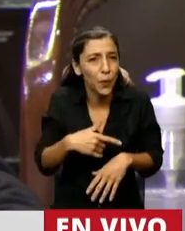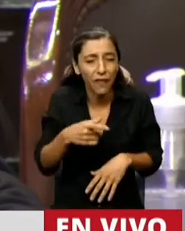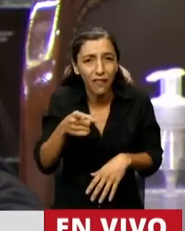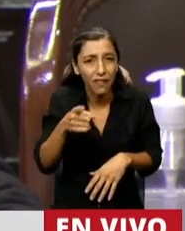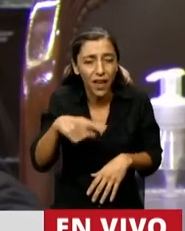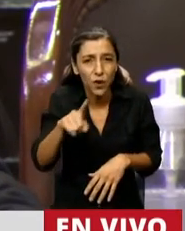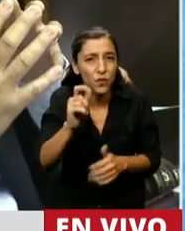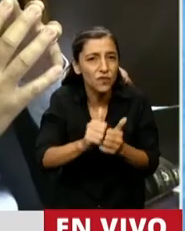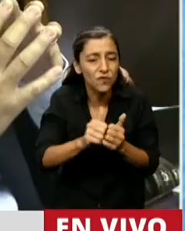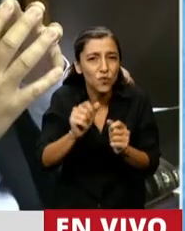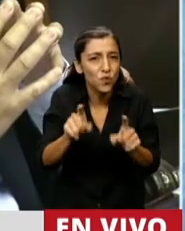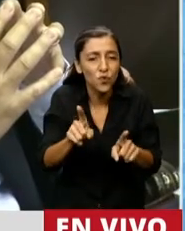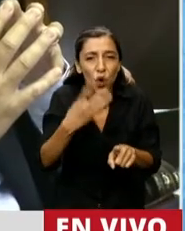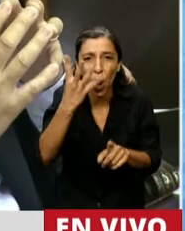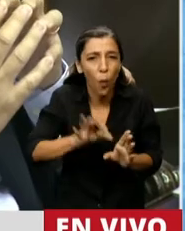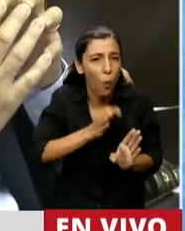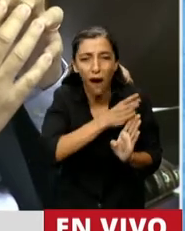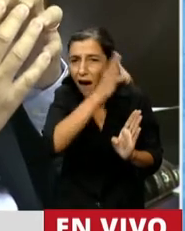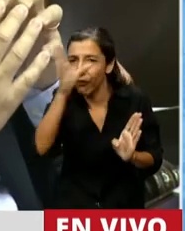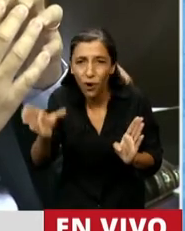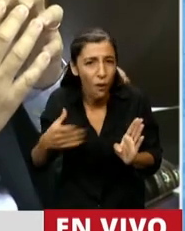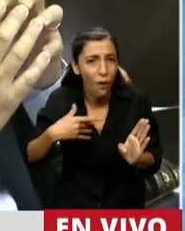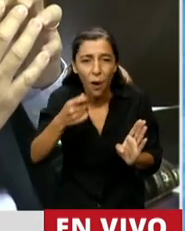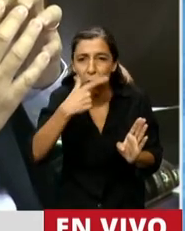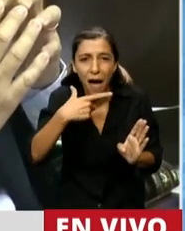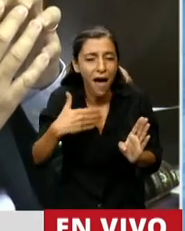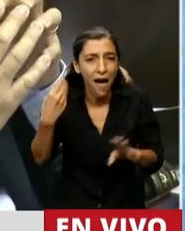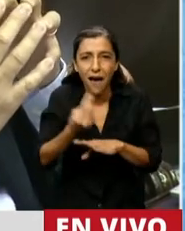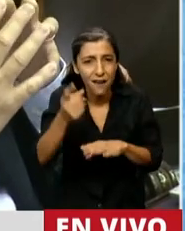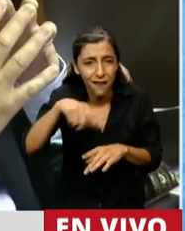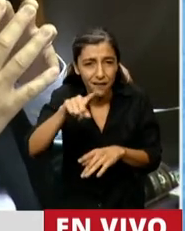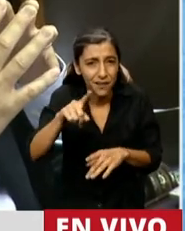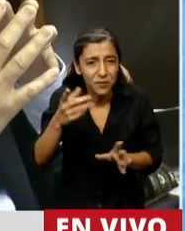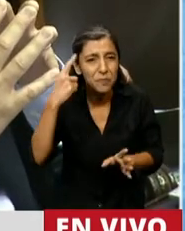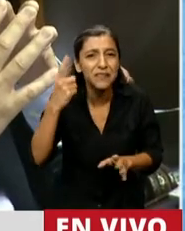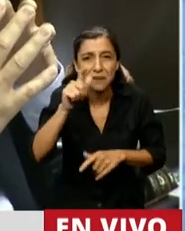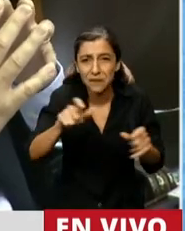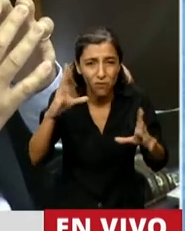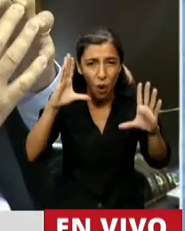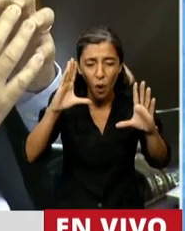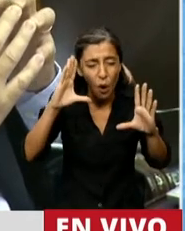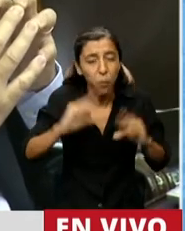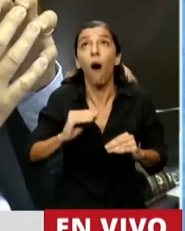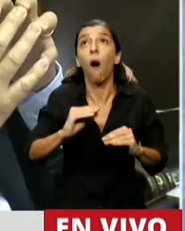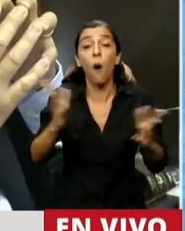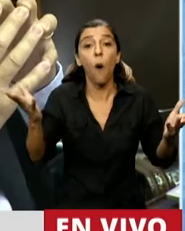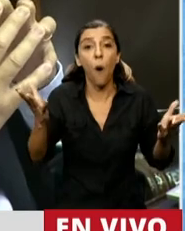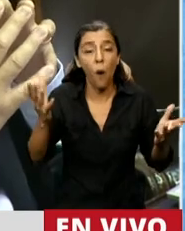hicieron durante los 4 años de macrismo? No se olvidaron y no se van a olvidar.